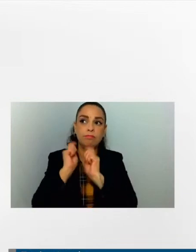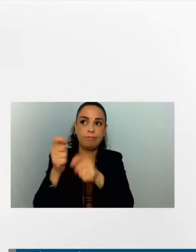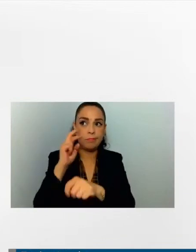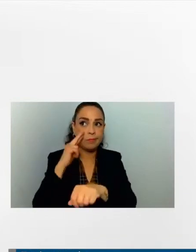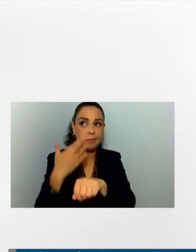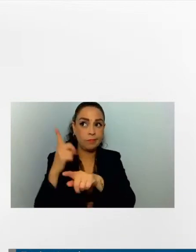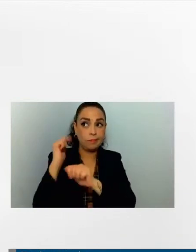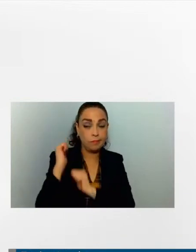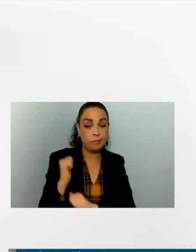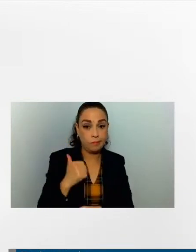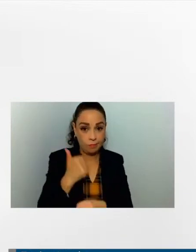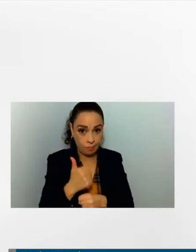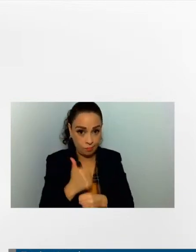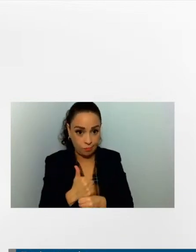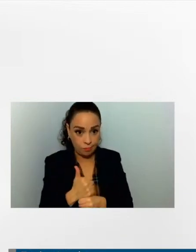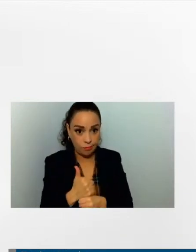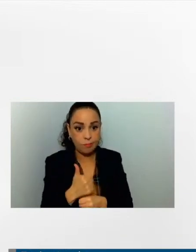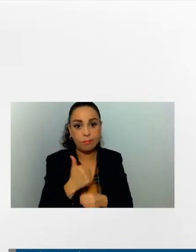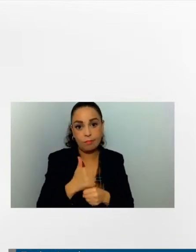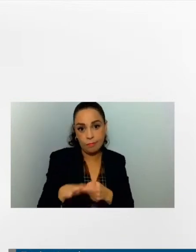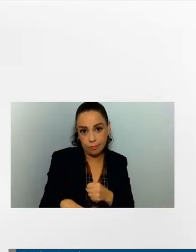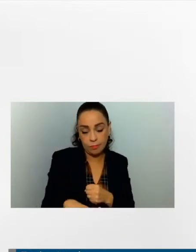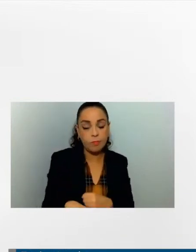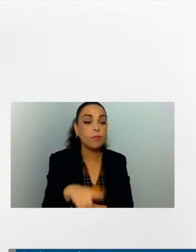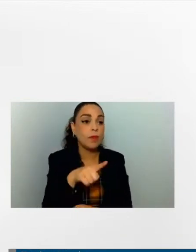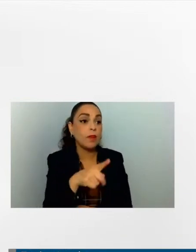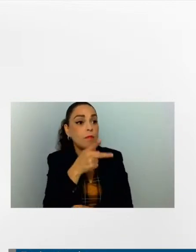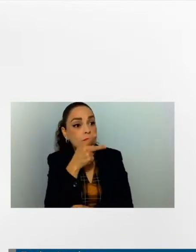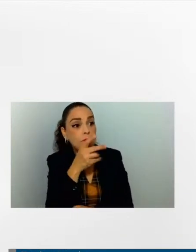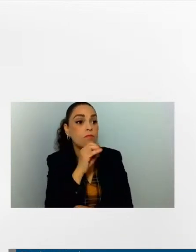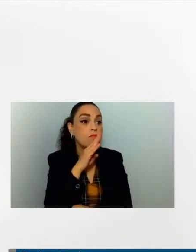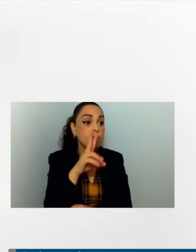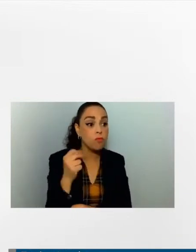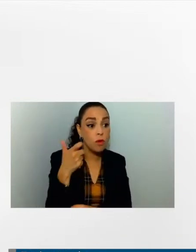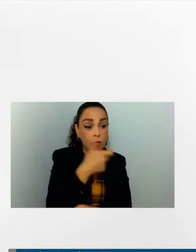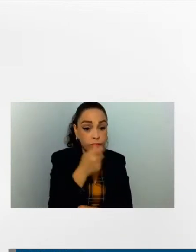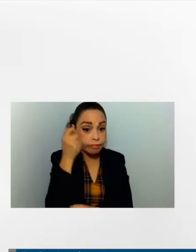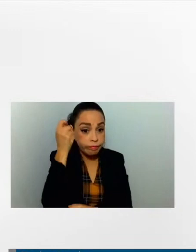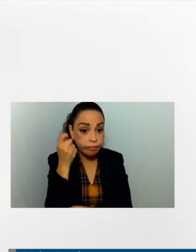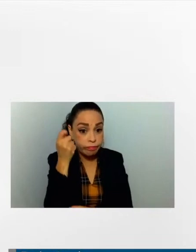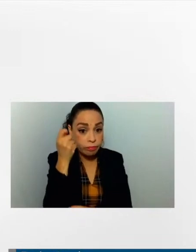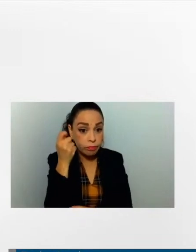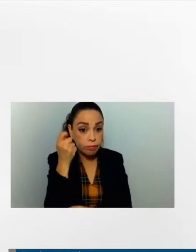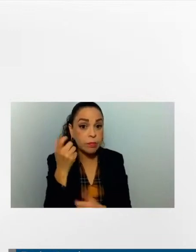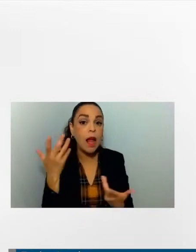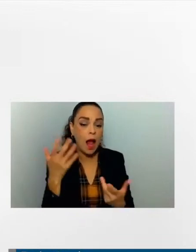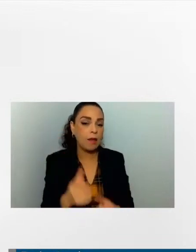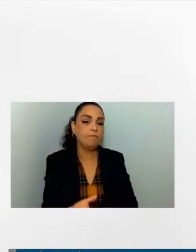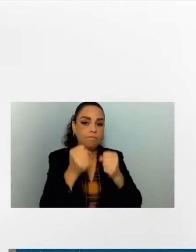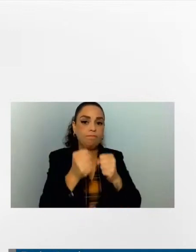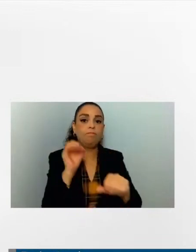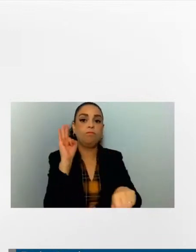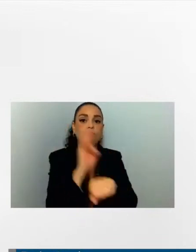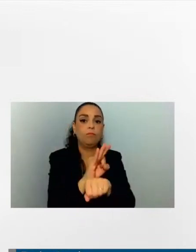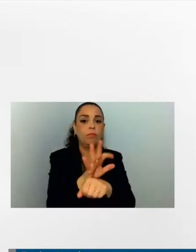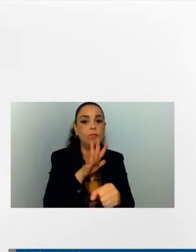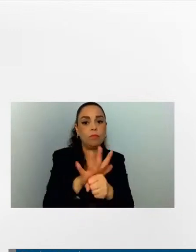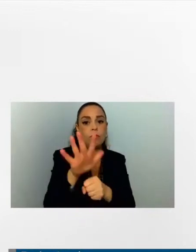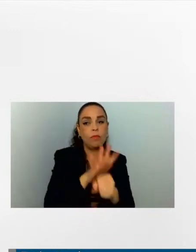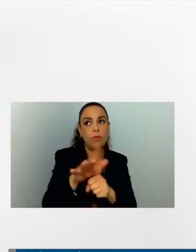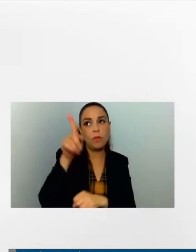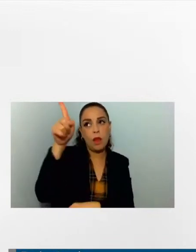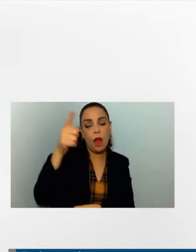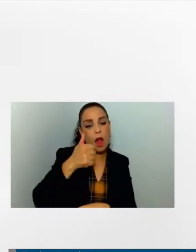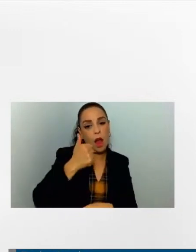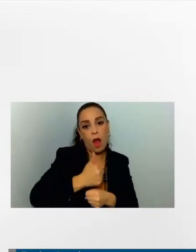los alimentos, entonces hay que constituir una garantía de los abuelos, ¿no? Que los abuelos garanticen con su casa o con lo que